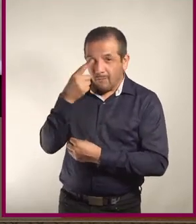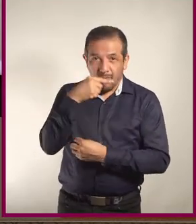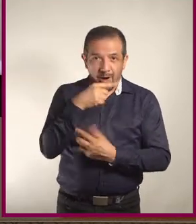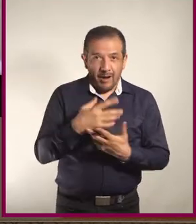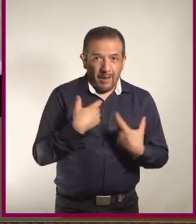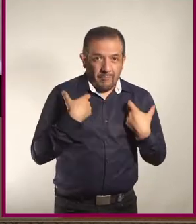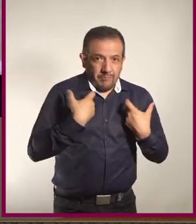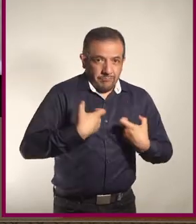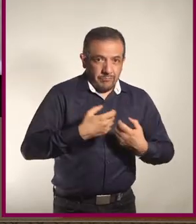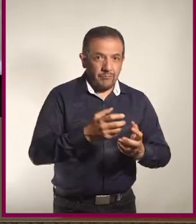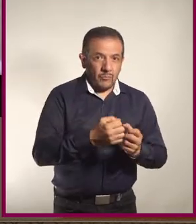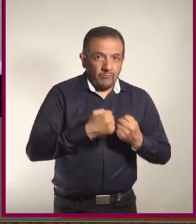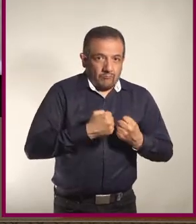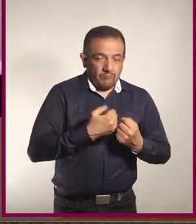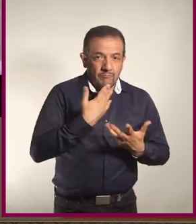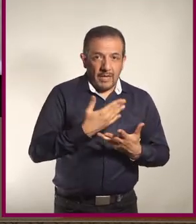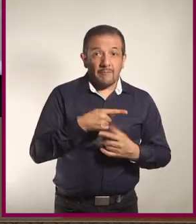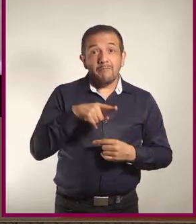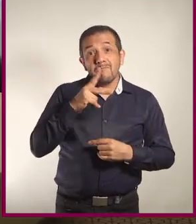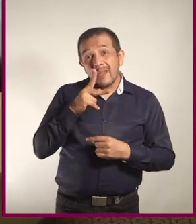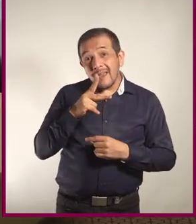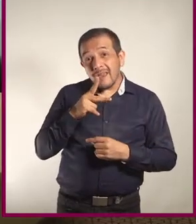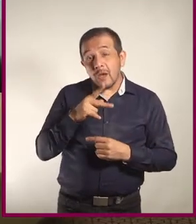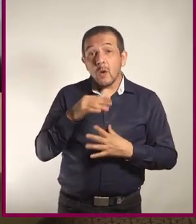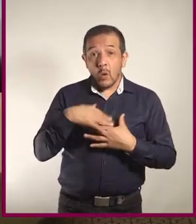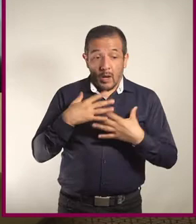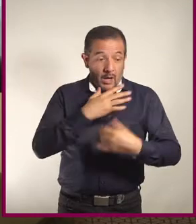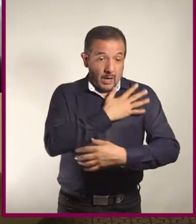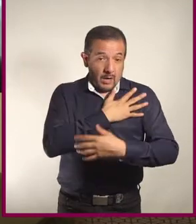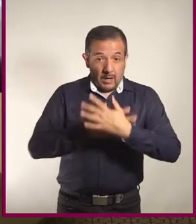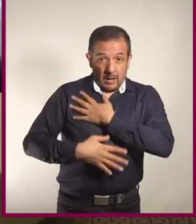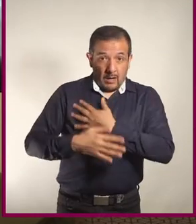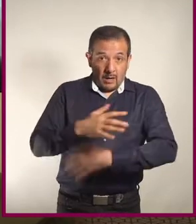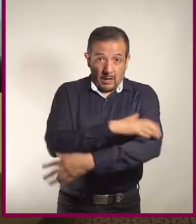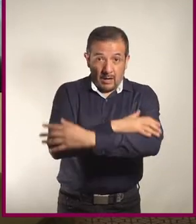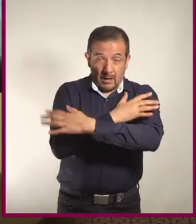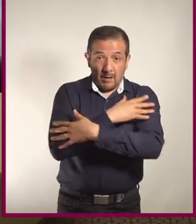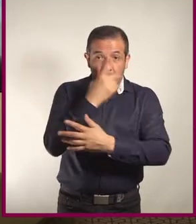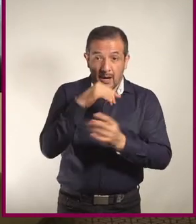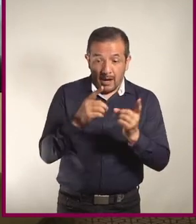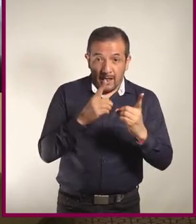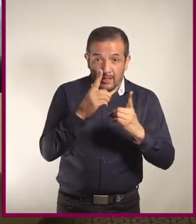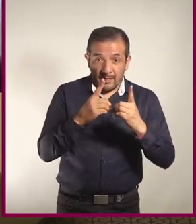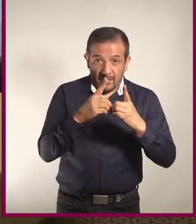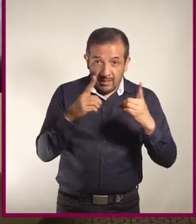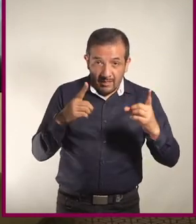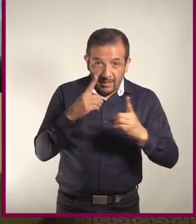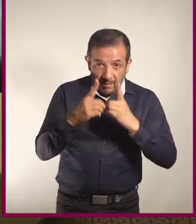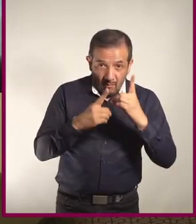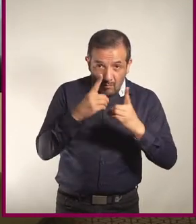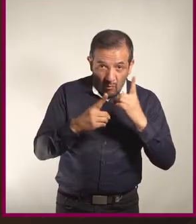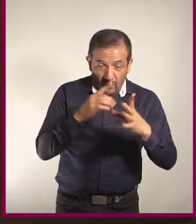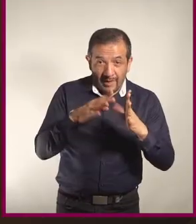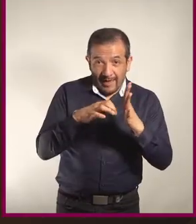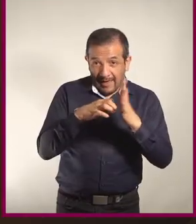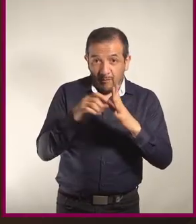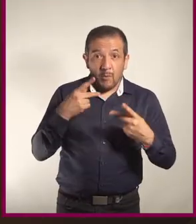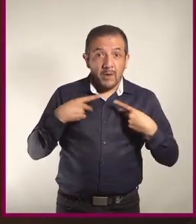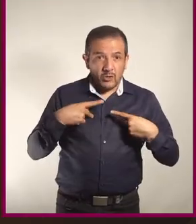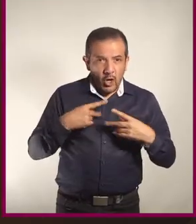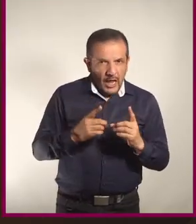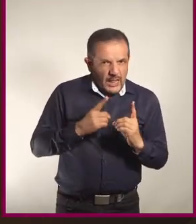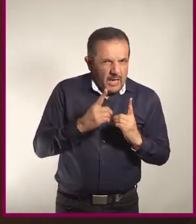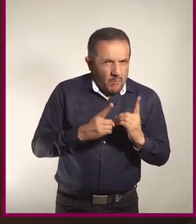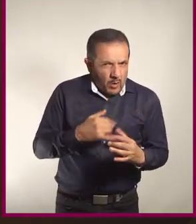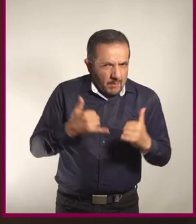ahí se fortalecen los músculos, pero el desarrollo del músculo es con el ejercicio. Entonces, solo si estamos en